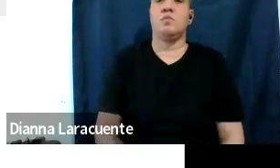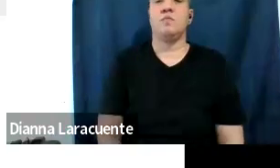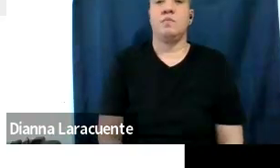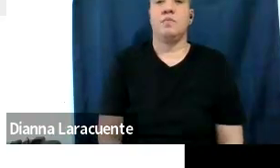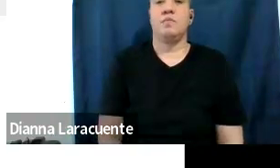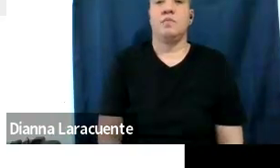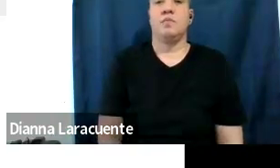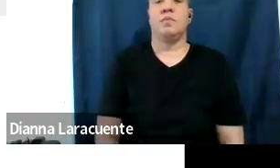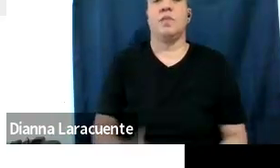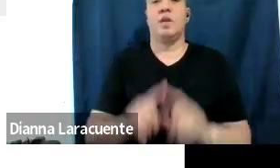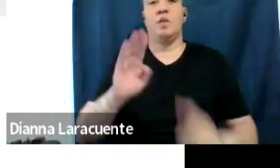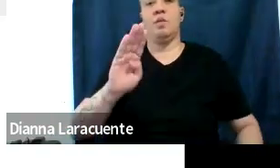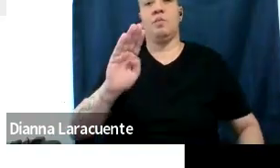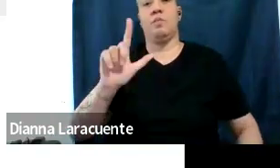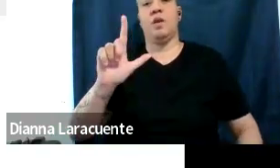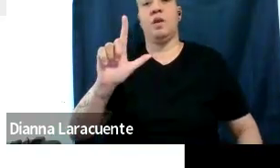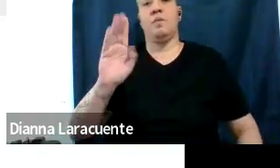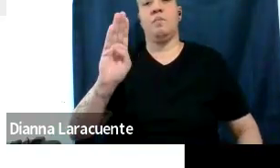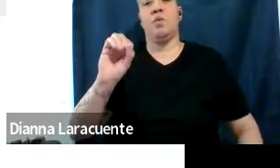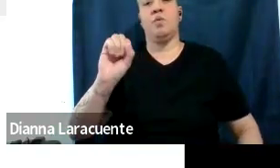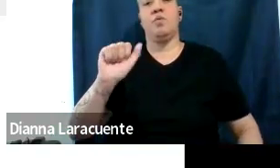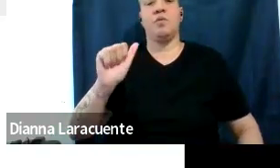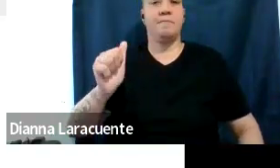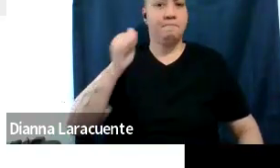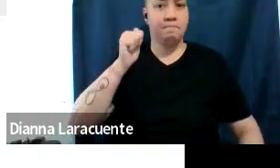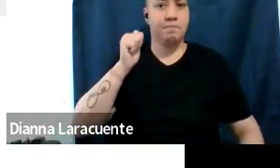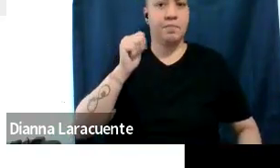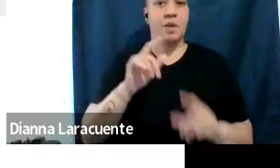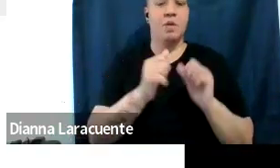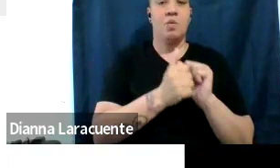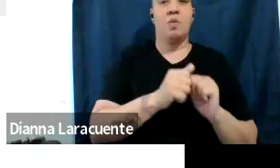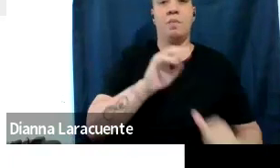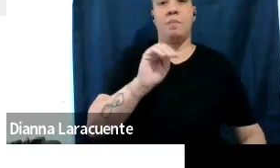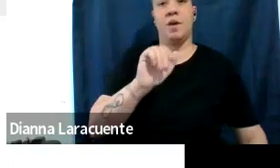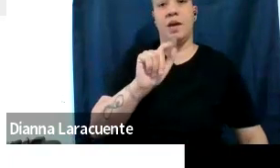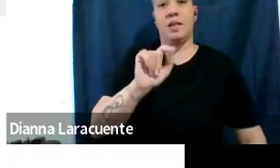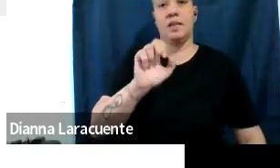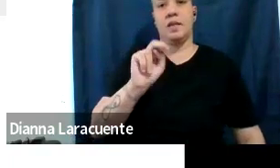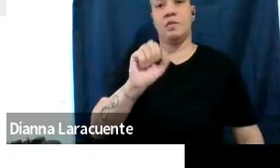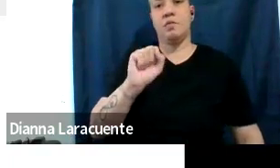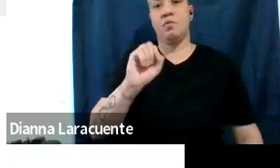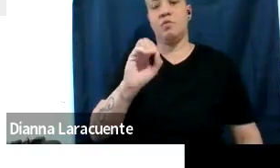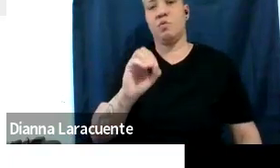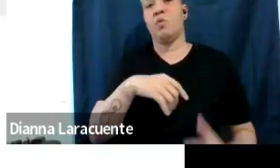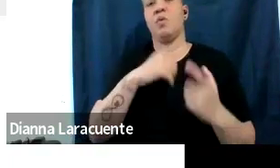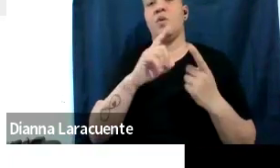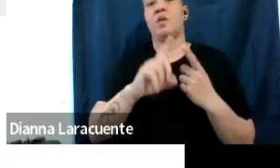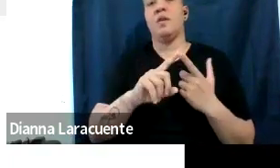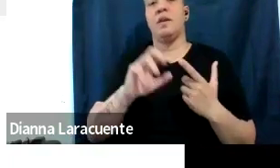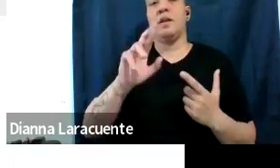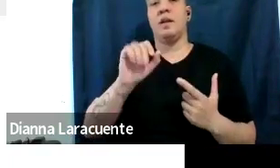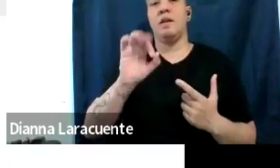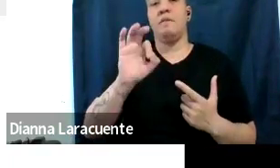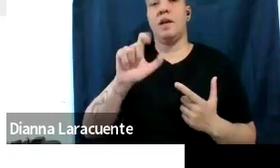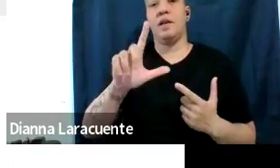Pero Barbosa se niega, pero esta vez junto a Matienzo Cintrón, Seno Gandía, Rafael del Valle, va a